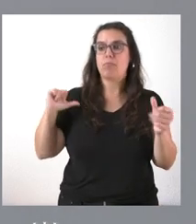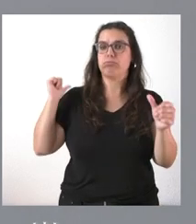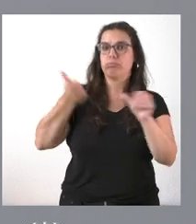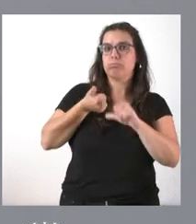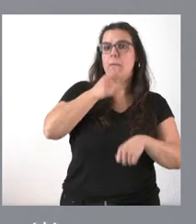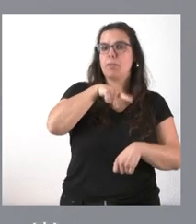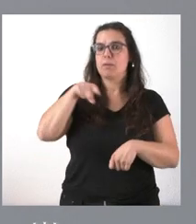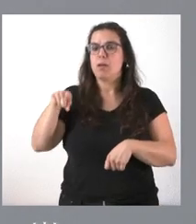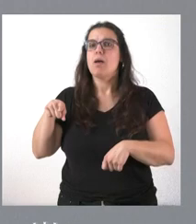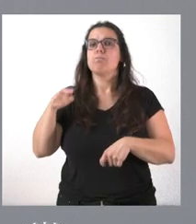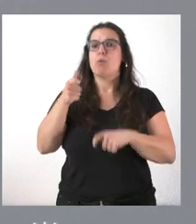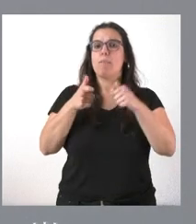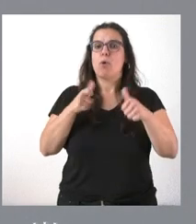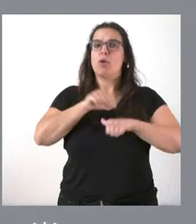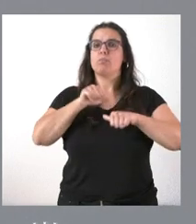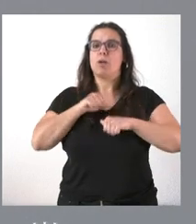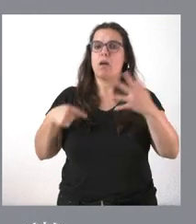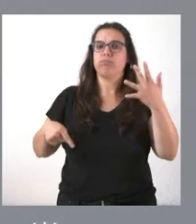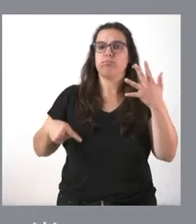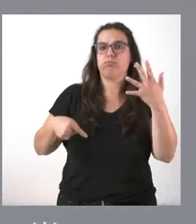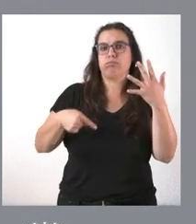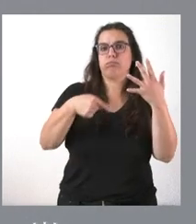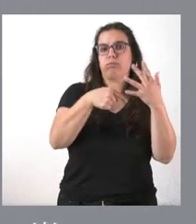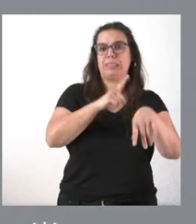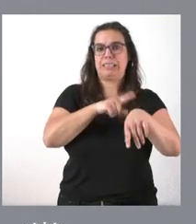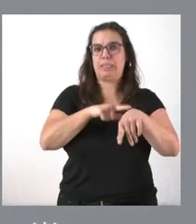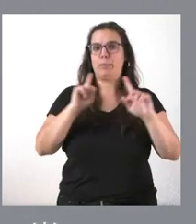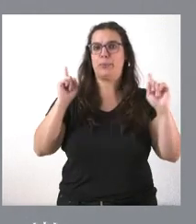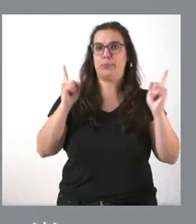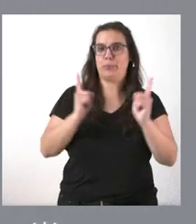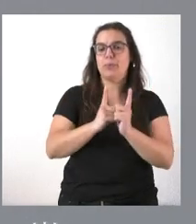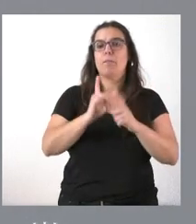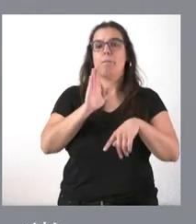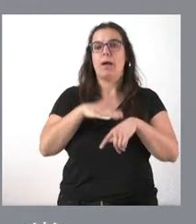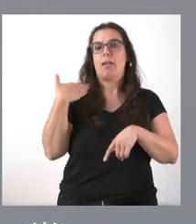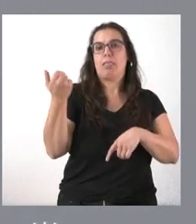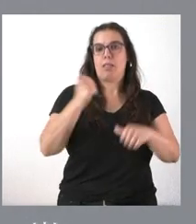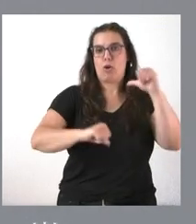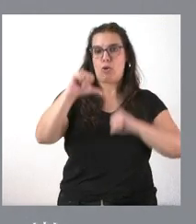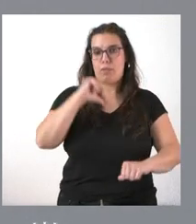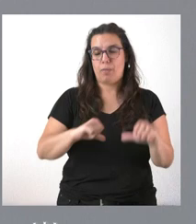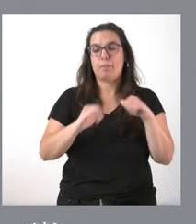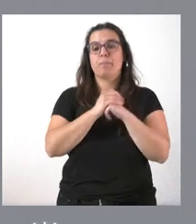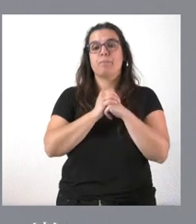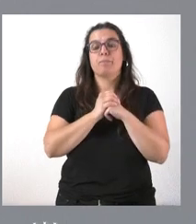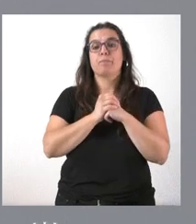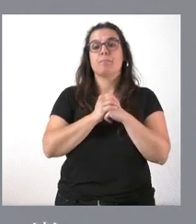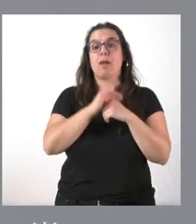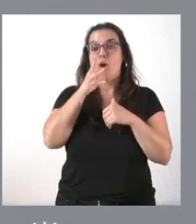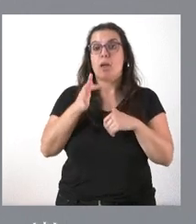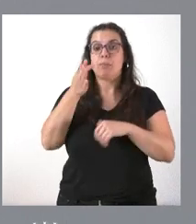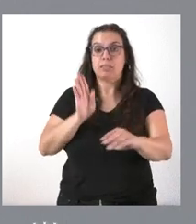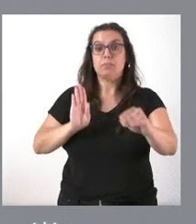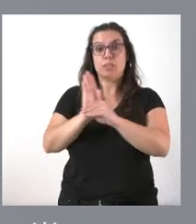y reduciendo progresivamente en Castilla y león el tiempo de espera para una intervención quirúrgica que hoy se ve reforzado con esta inversión